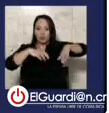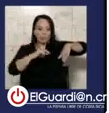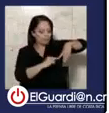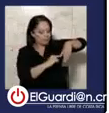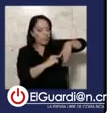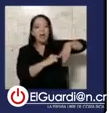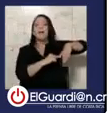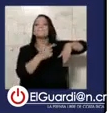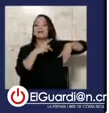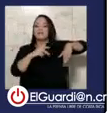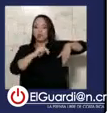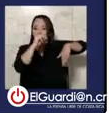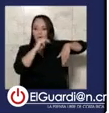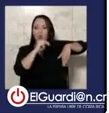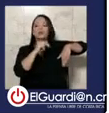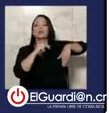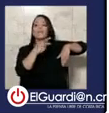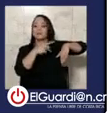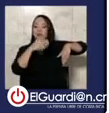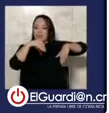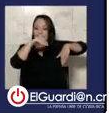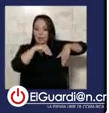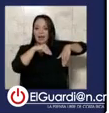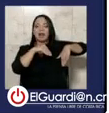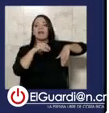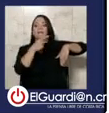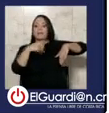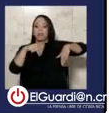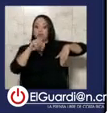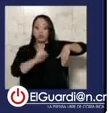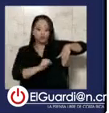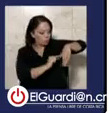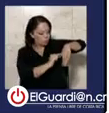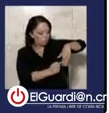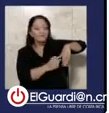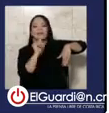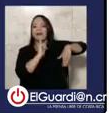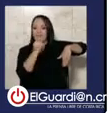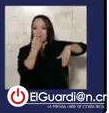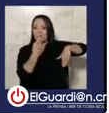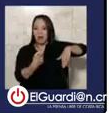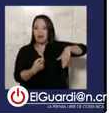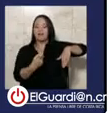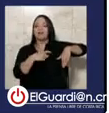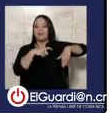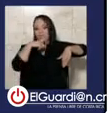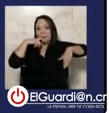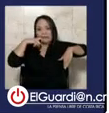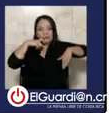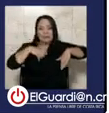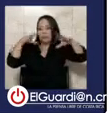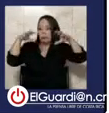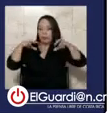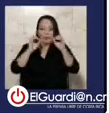Norte, en menor medida el Pacífico Central y el Pacífico Sur, pero realmente es un fenómeno que ha afectado la mayor parte del